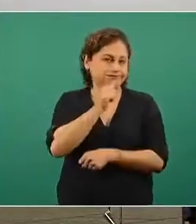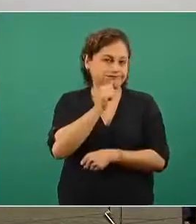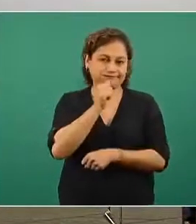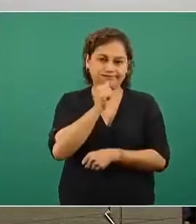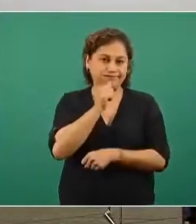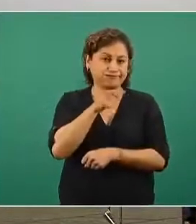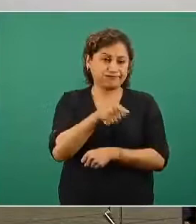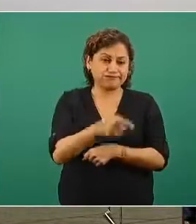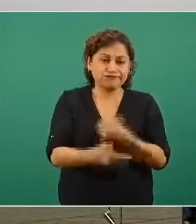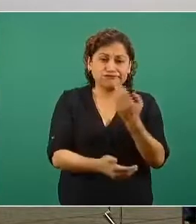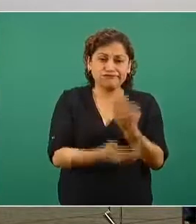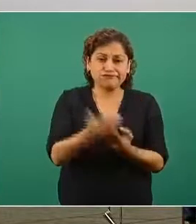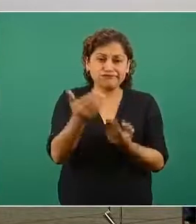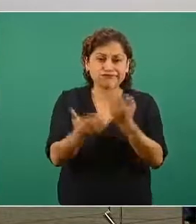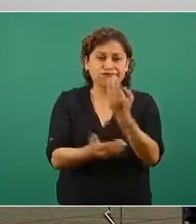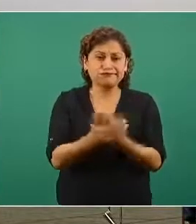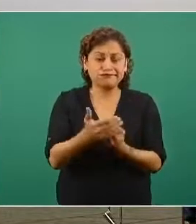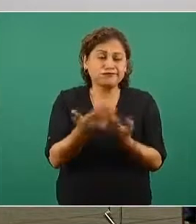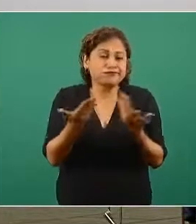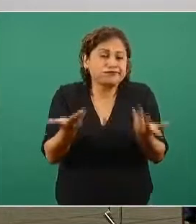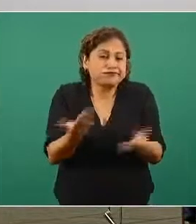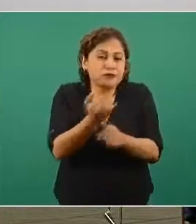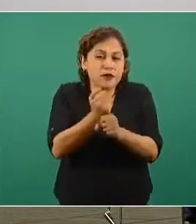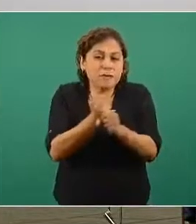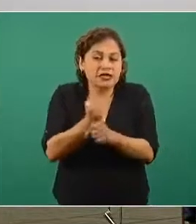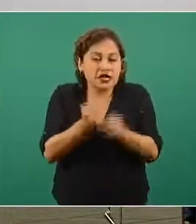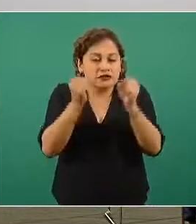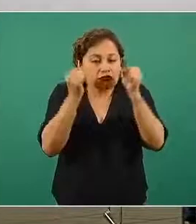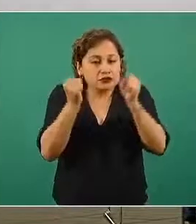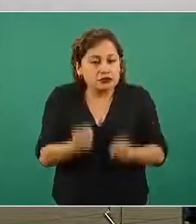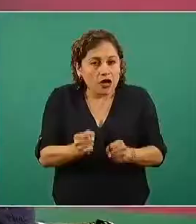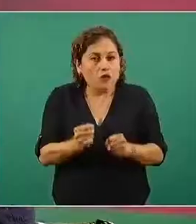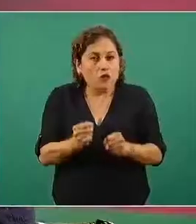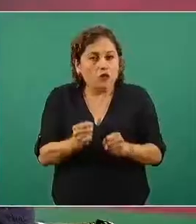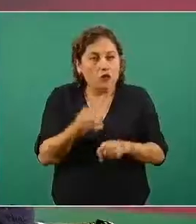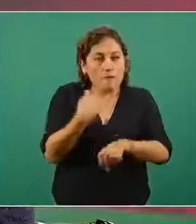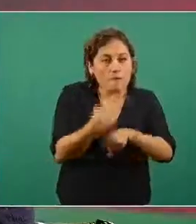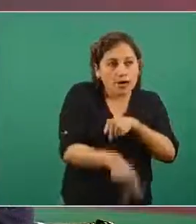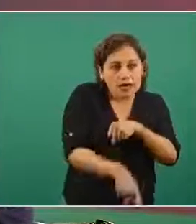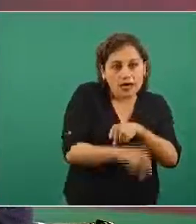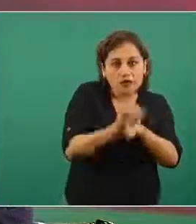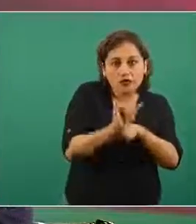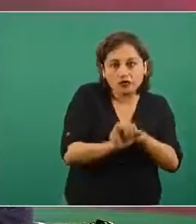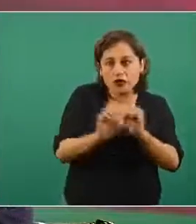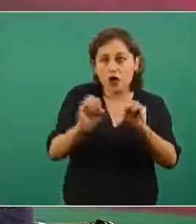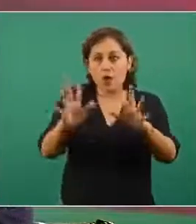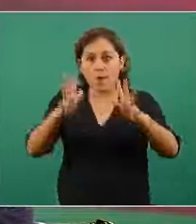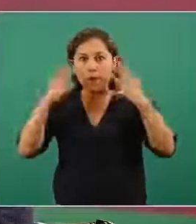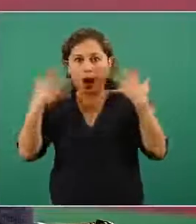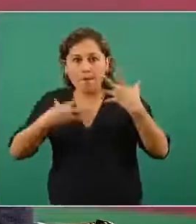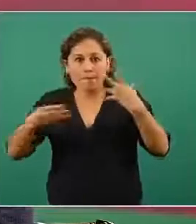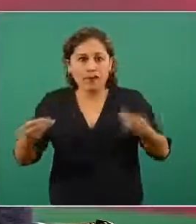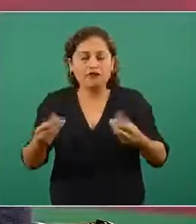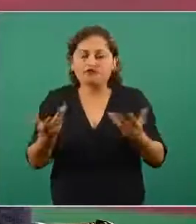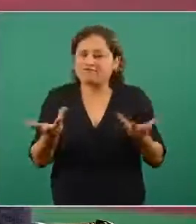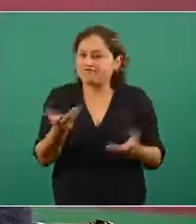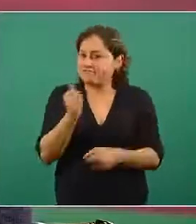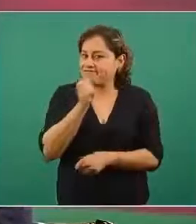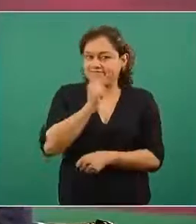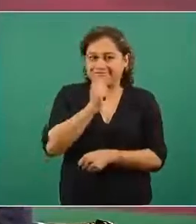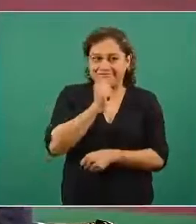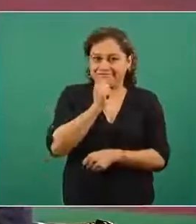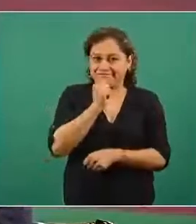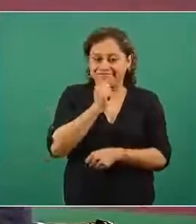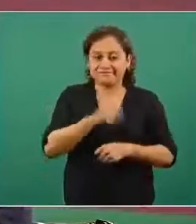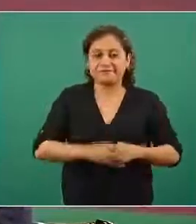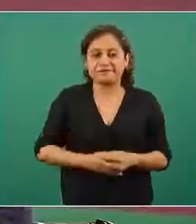información como para aseverar una u otra de las hipótesis o en este caso confirmarlas. De